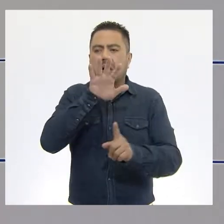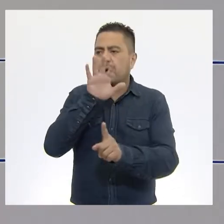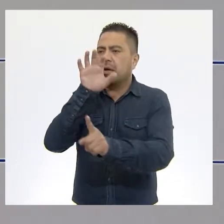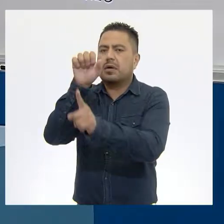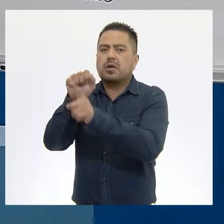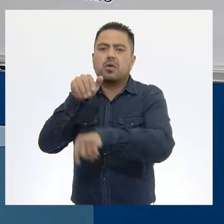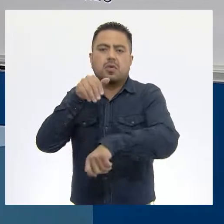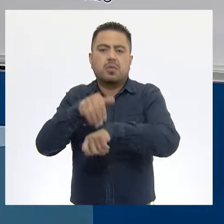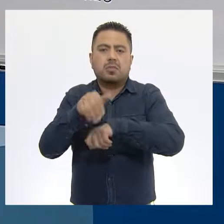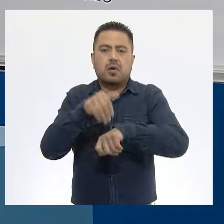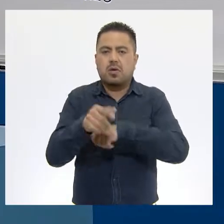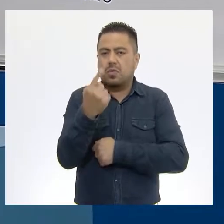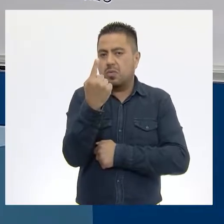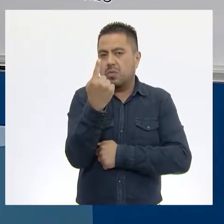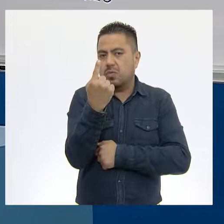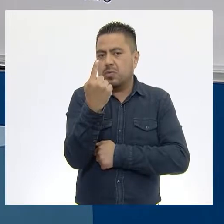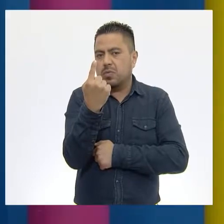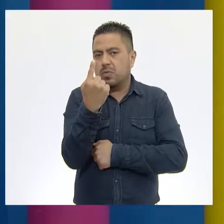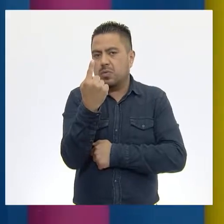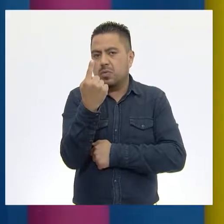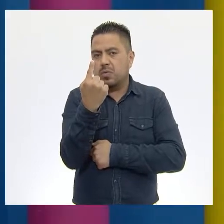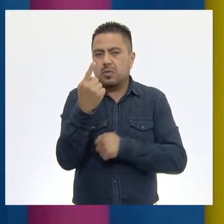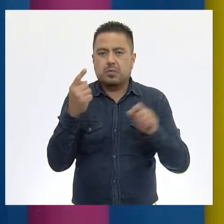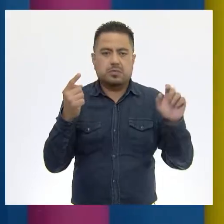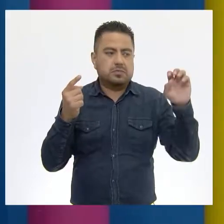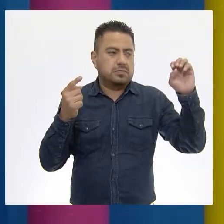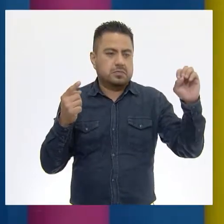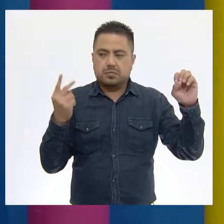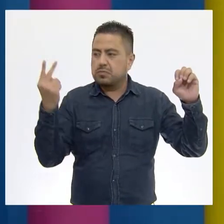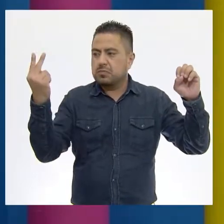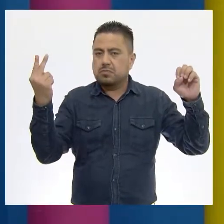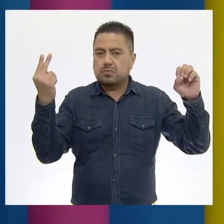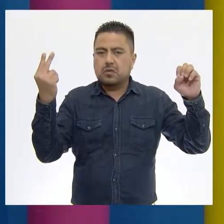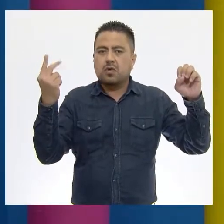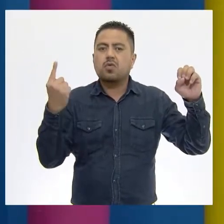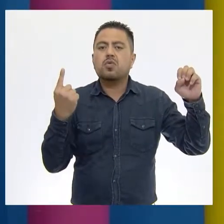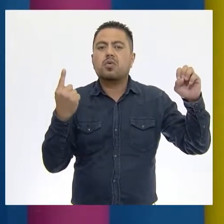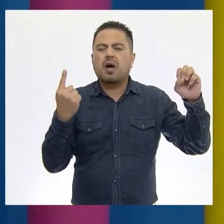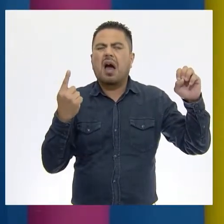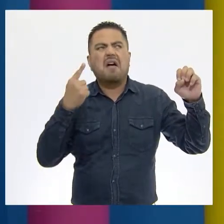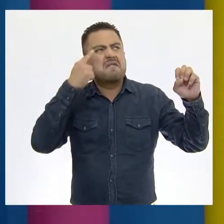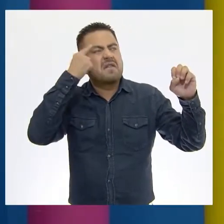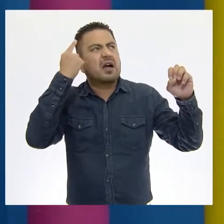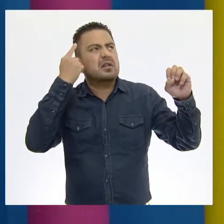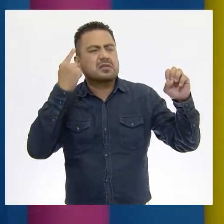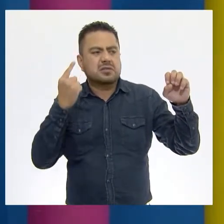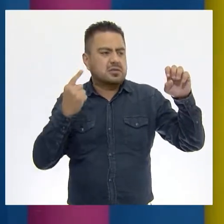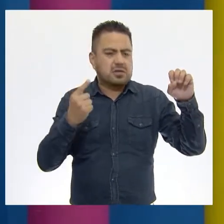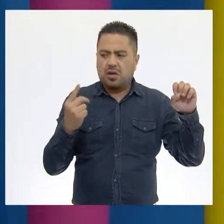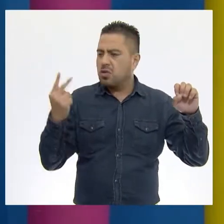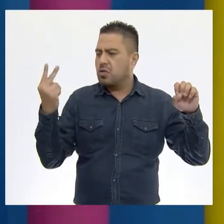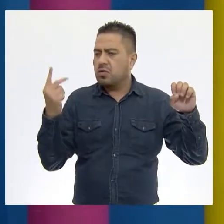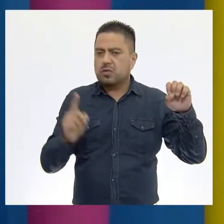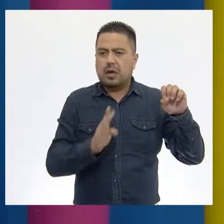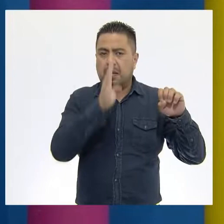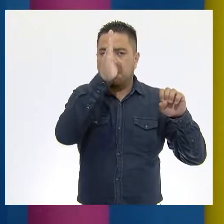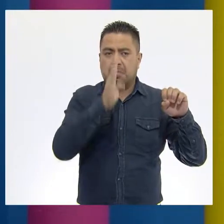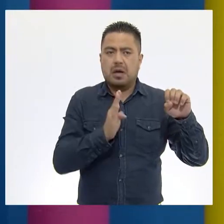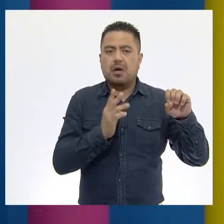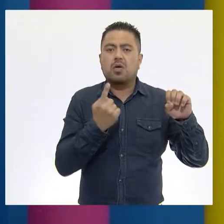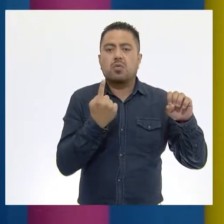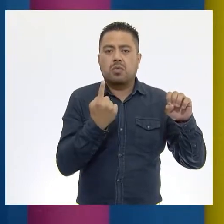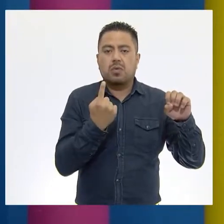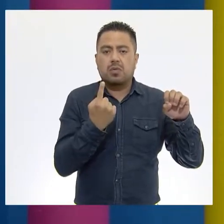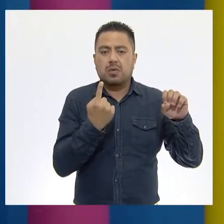localizarían el número 1? Pues muy fácil, entre el 0 y el 2 está el 1 y el 1